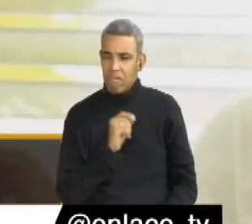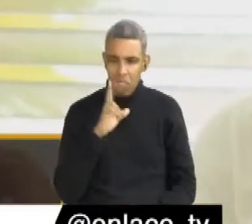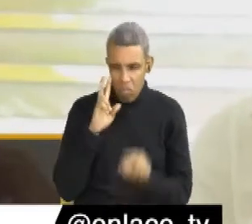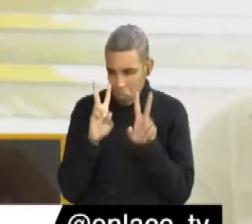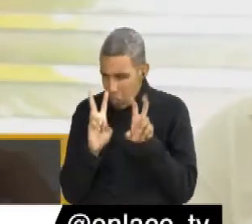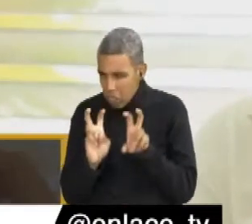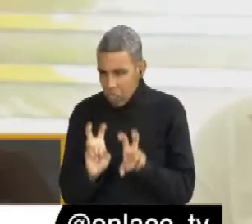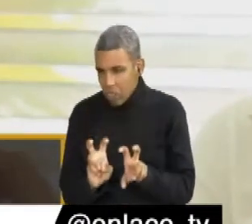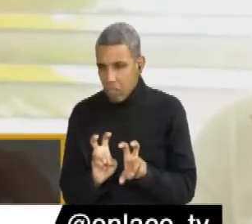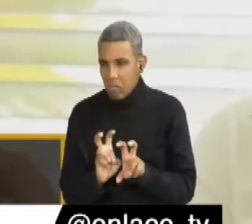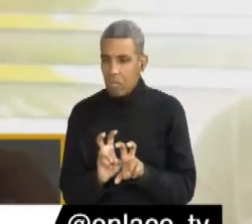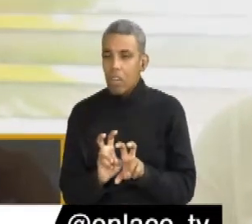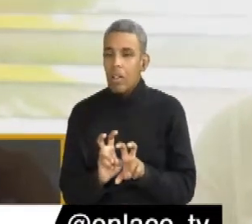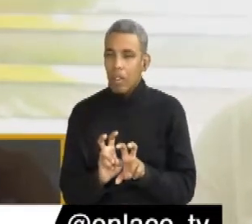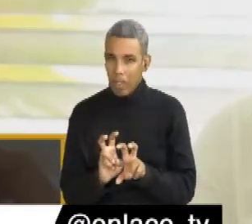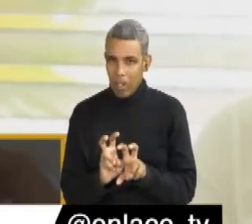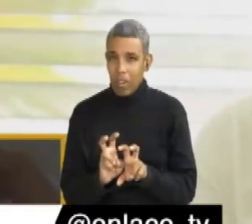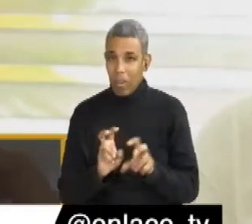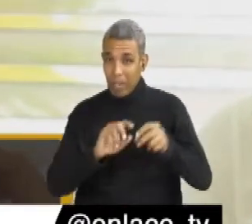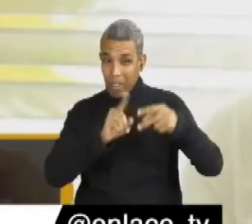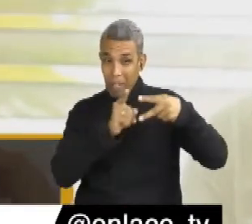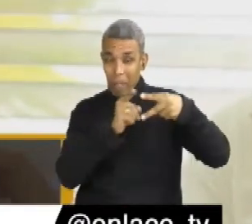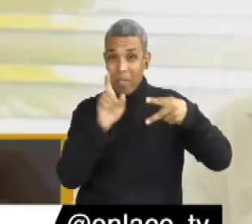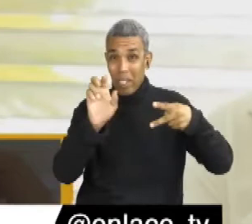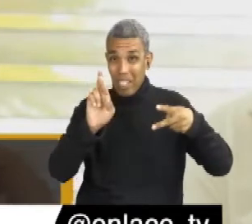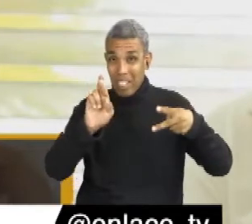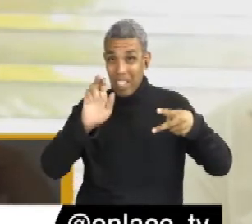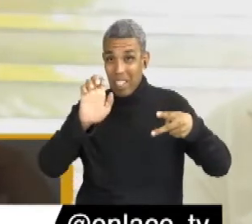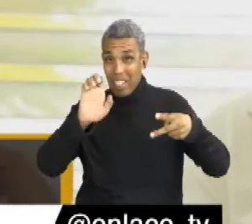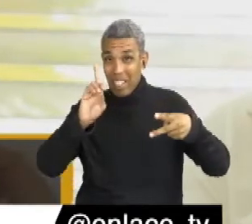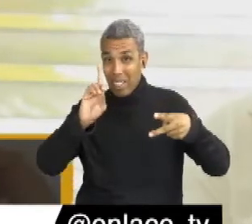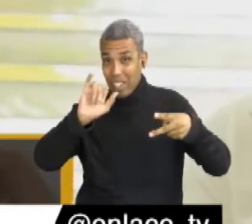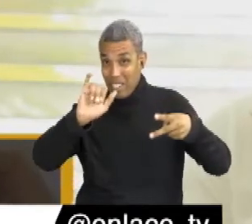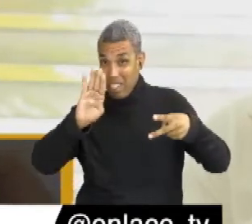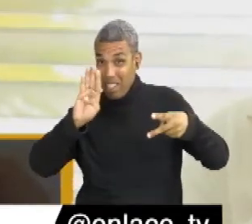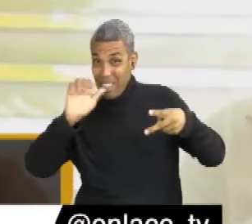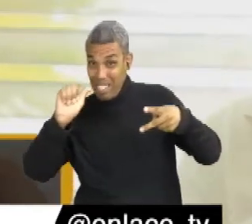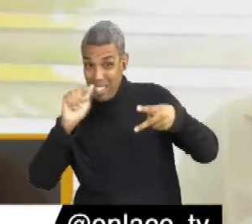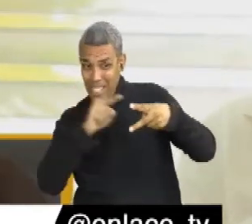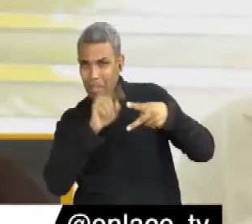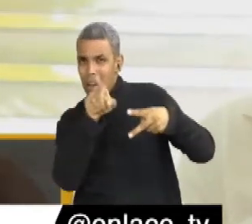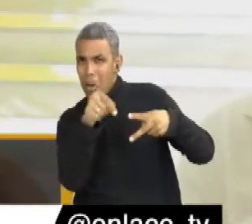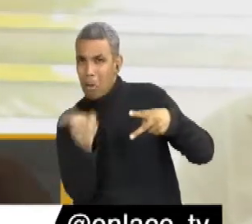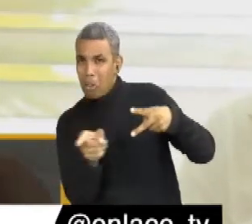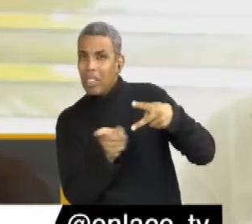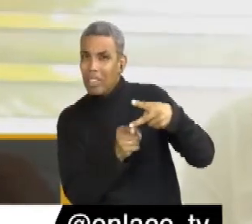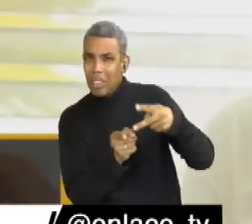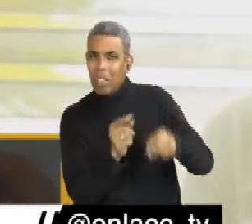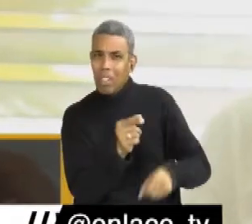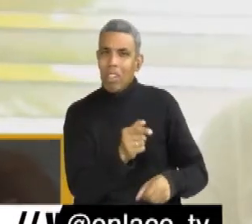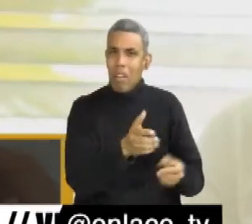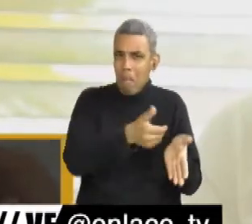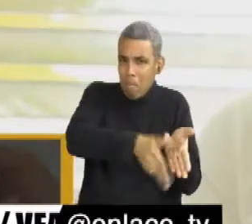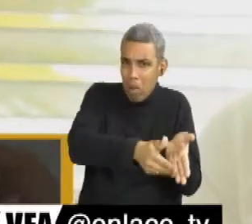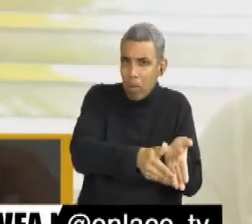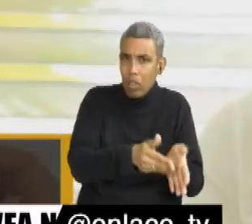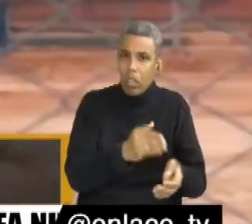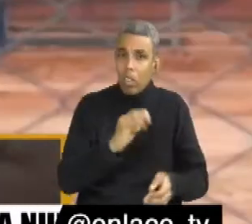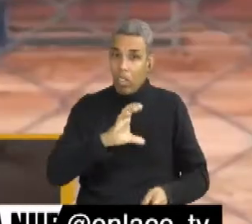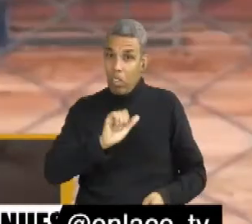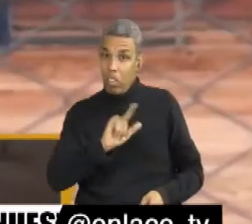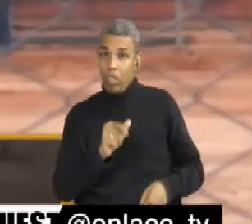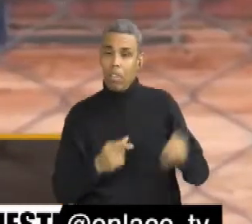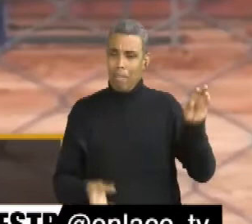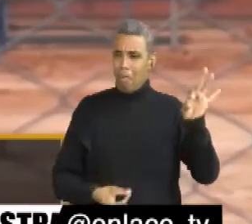la que se le dio a Rediva como la otra licencia, fueron entregadas ilegales, y esperamos que